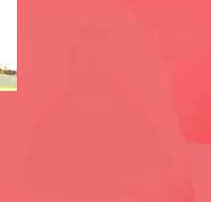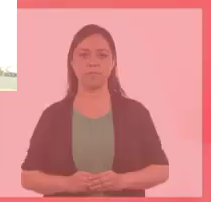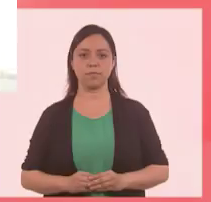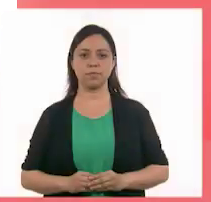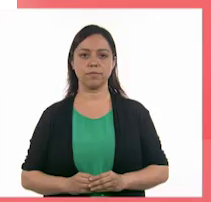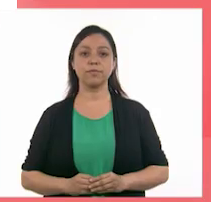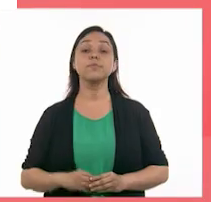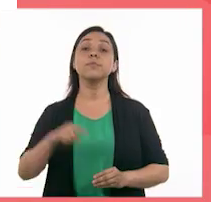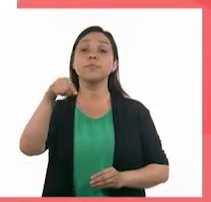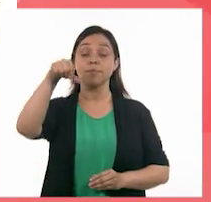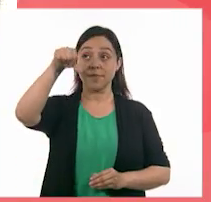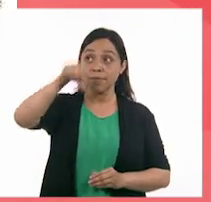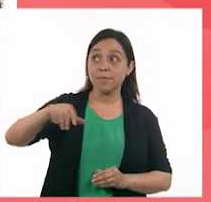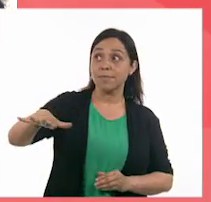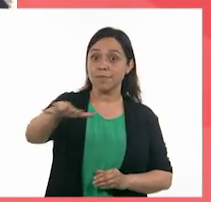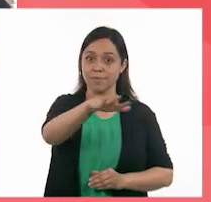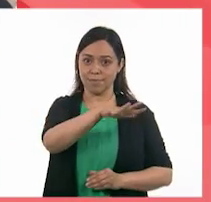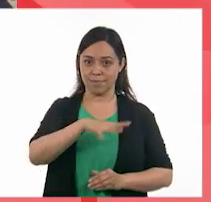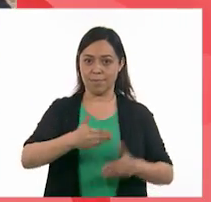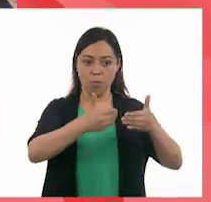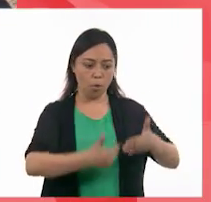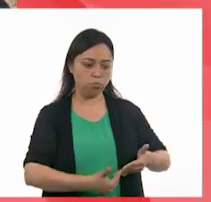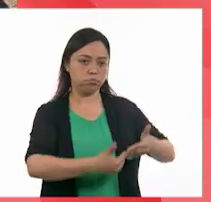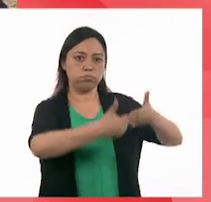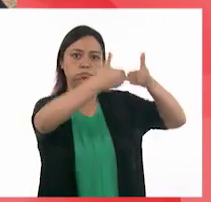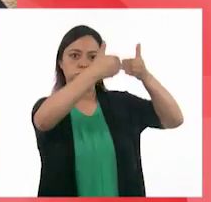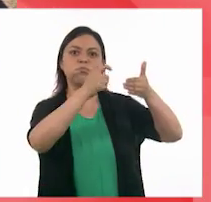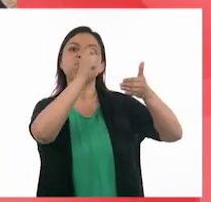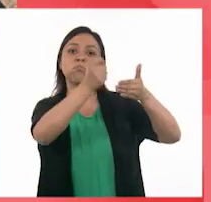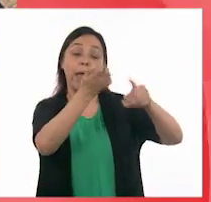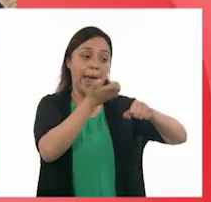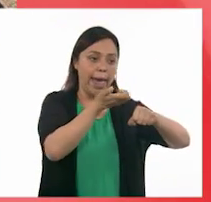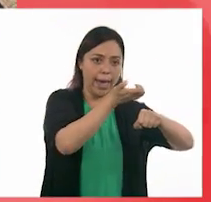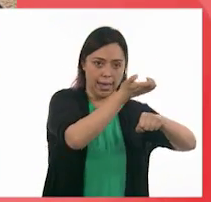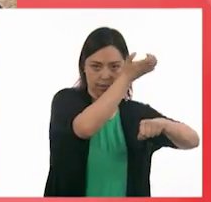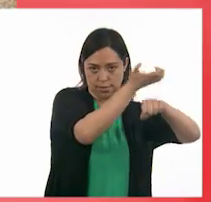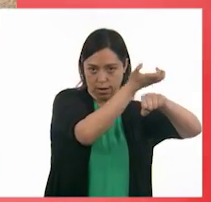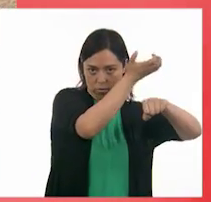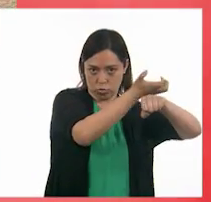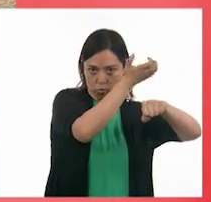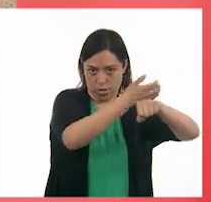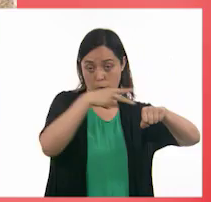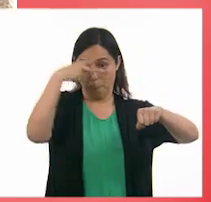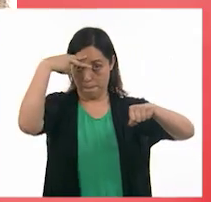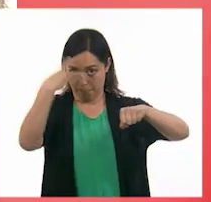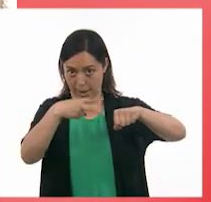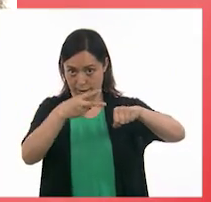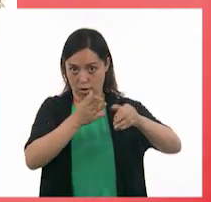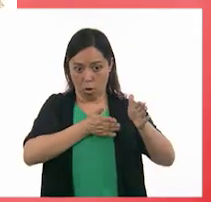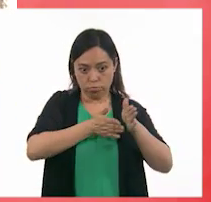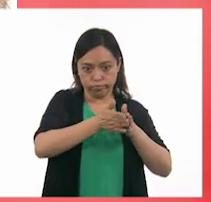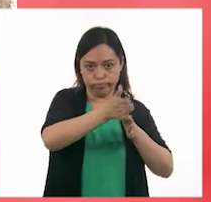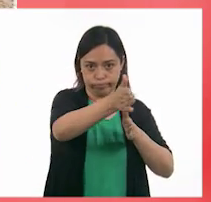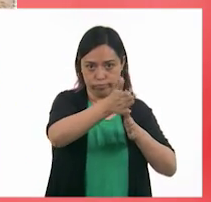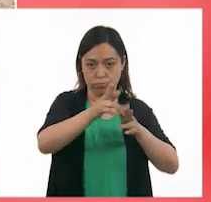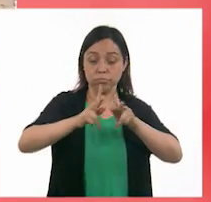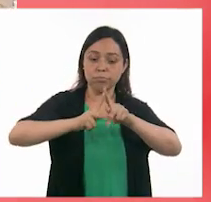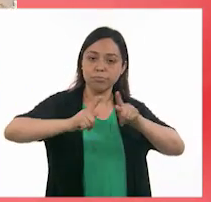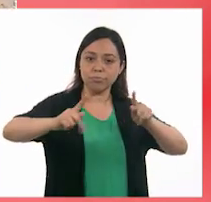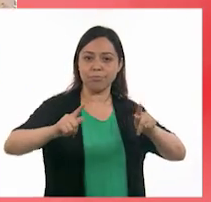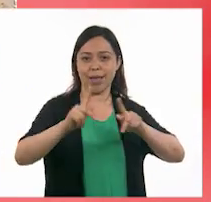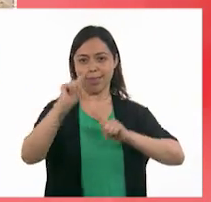Nos encontramos aquí en el muro que divide Estados Unidos de México, en Playas de Tijuana, y